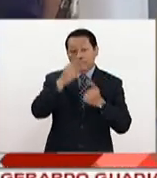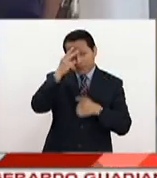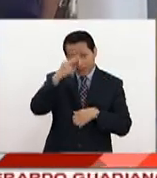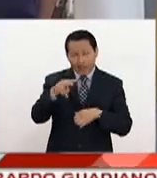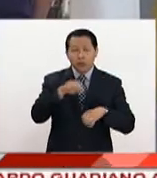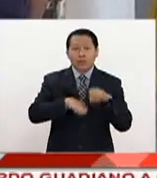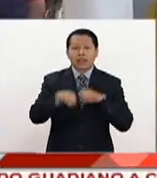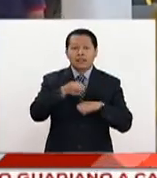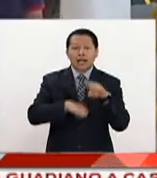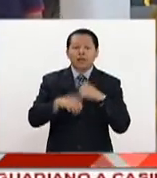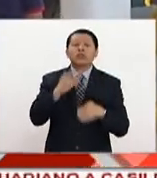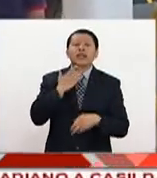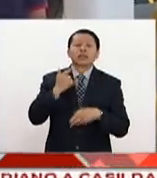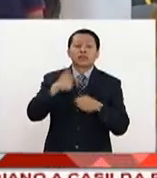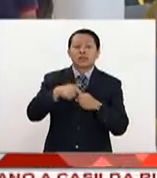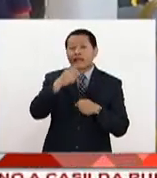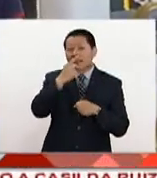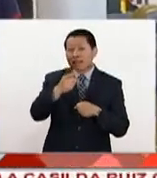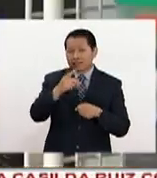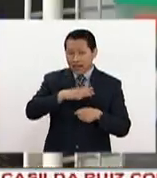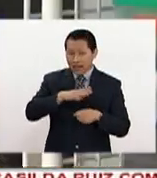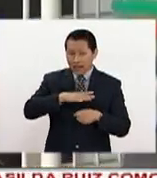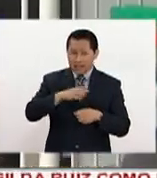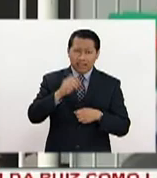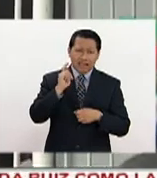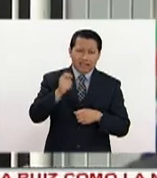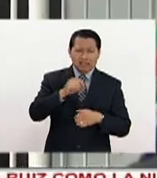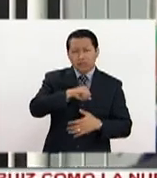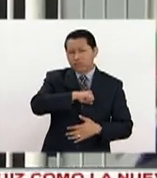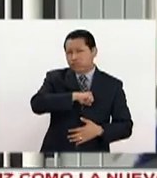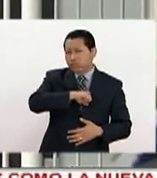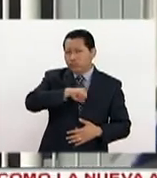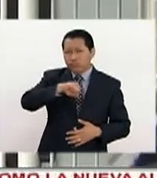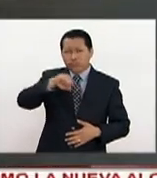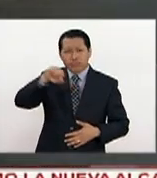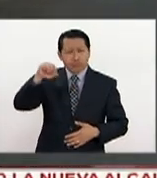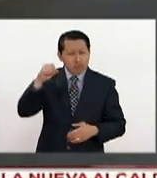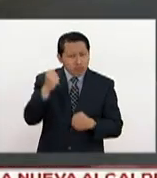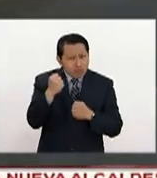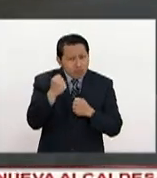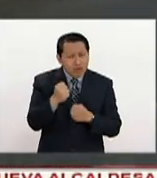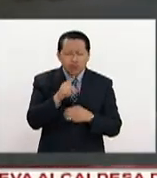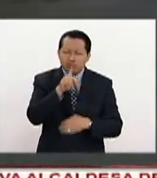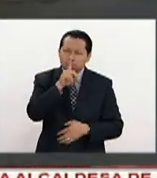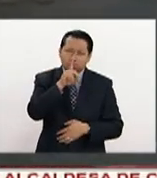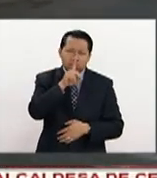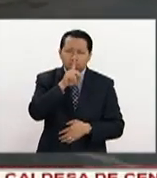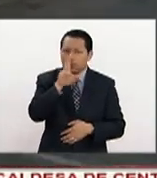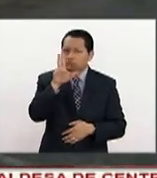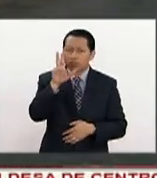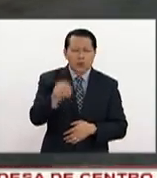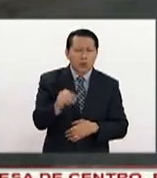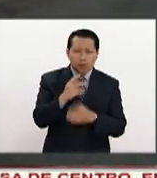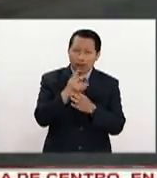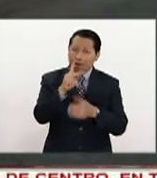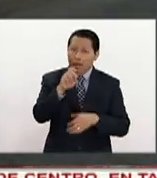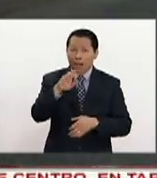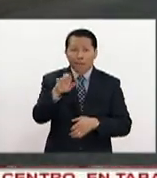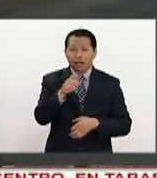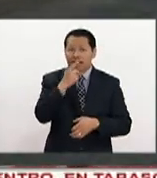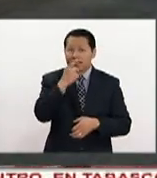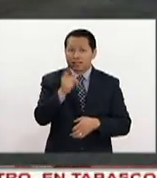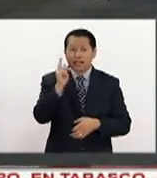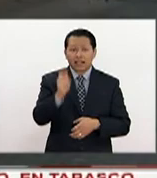de Empresarios Gasolineros sobre un incremento desproporcional en el precio del combustible. Dice Pemex que